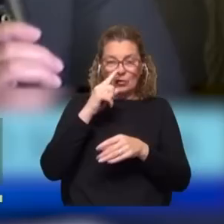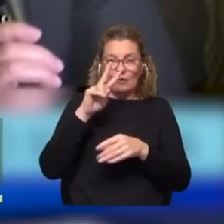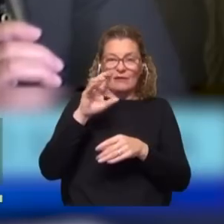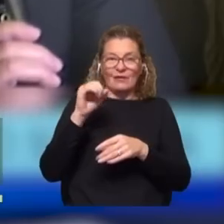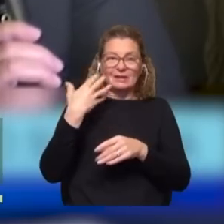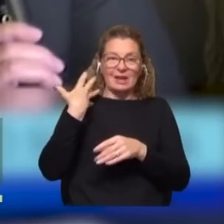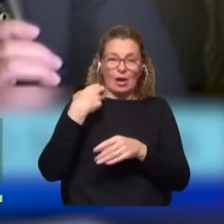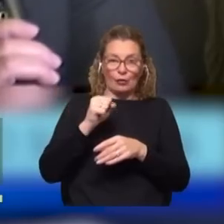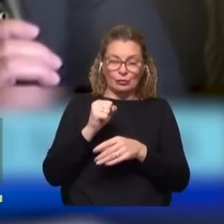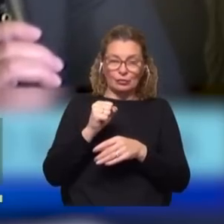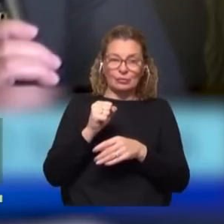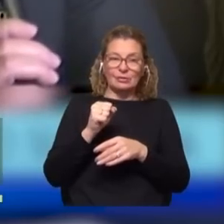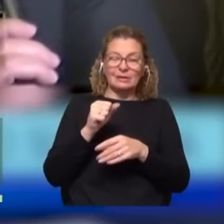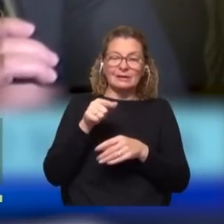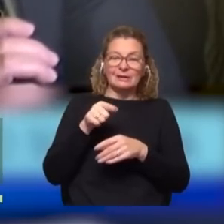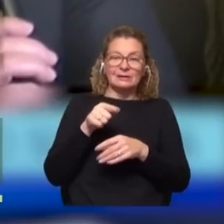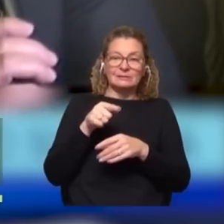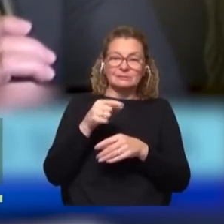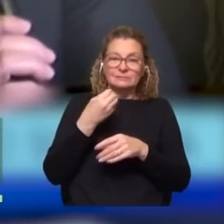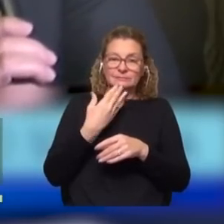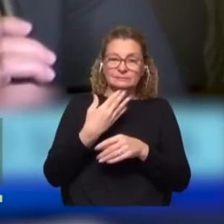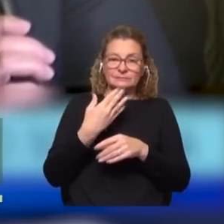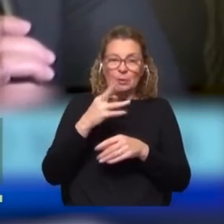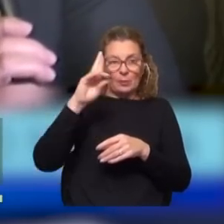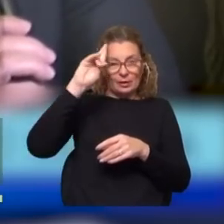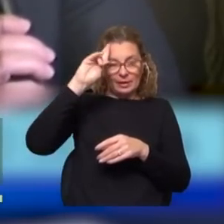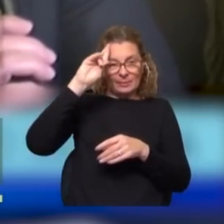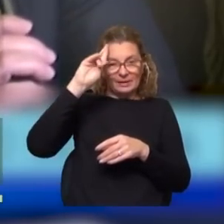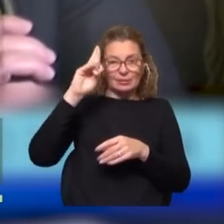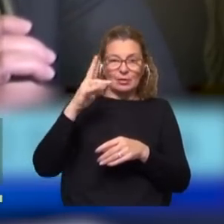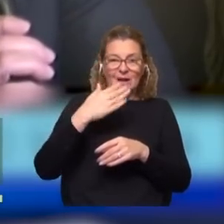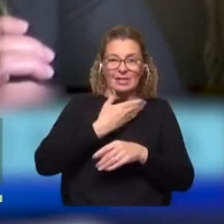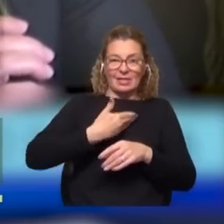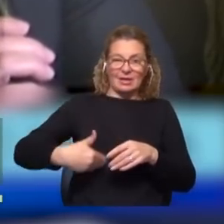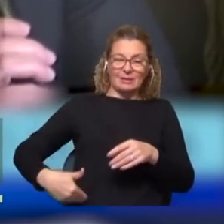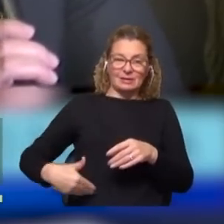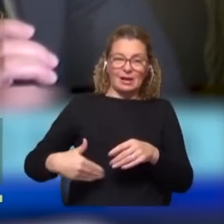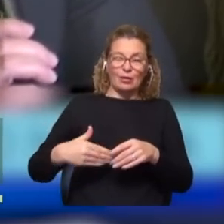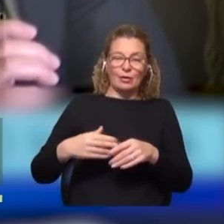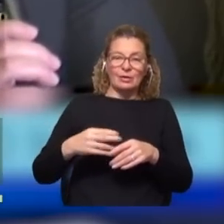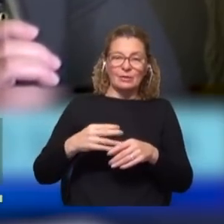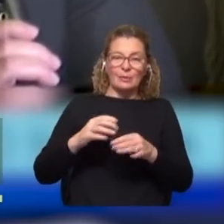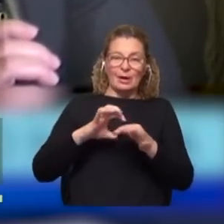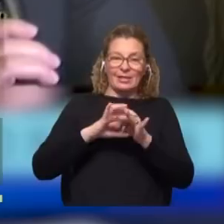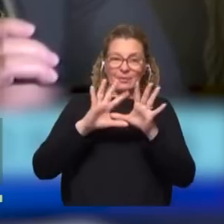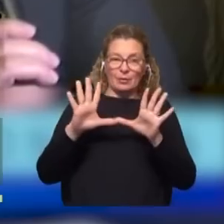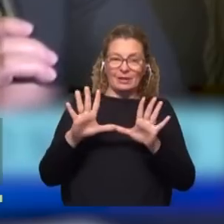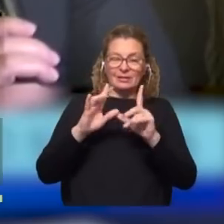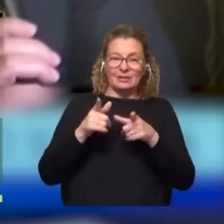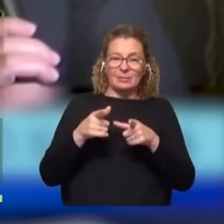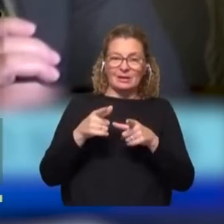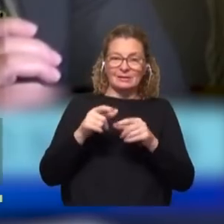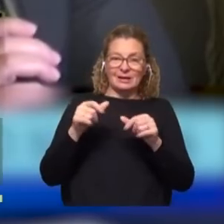20 de agosto así como el respeto al de Estado de derecho y al régimen democrático que